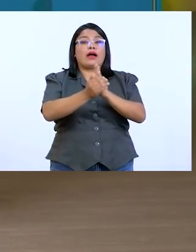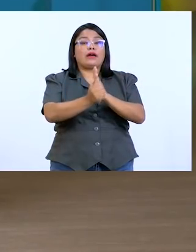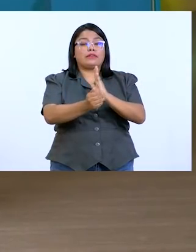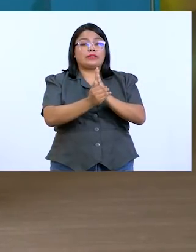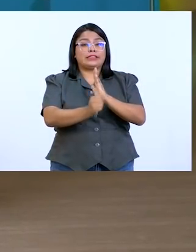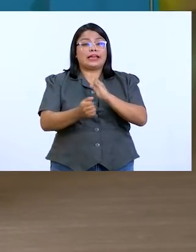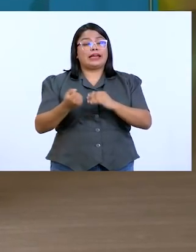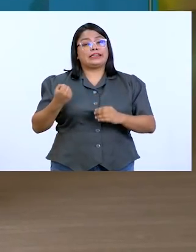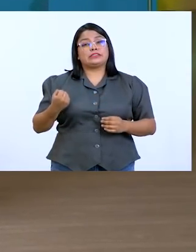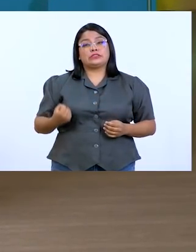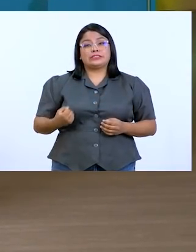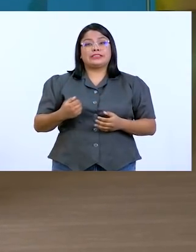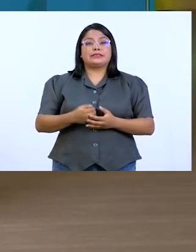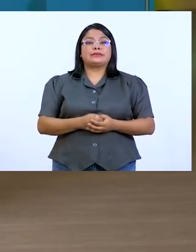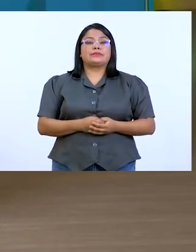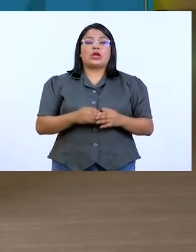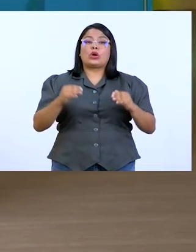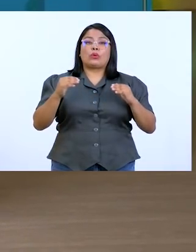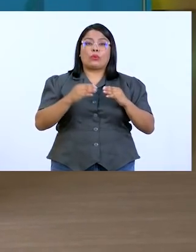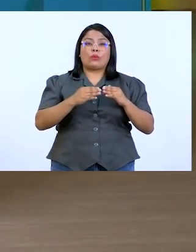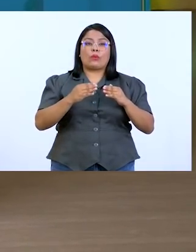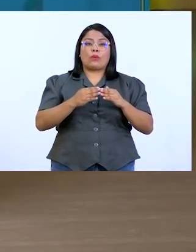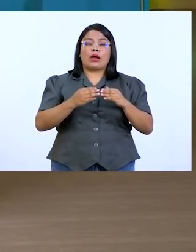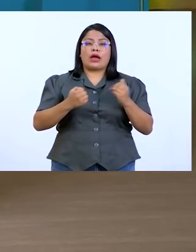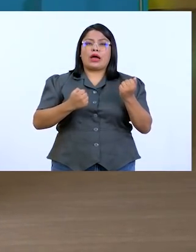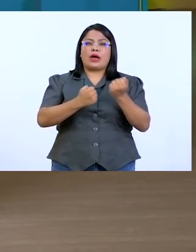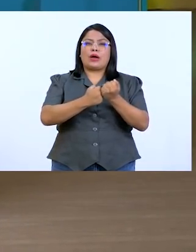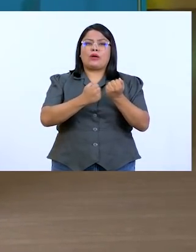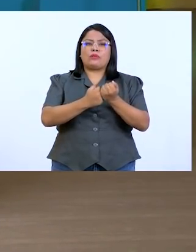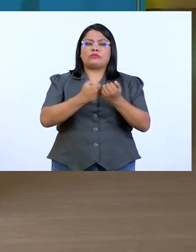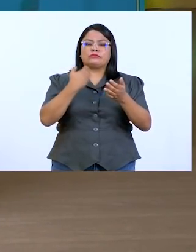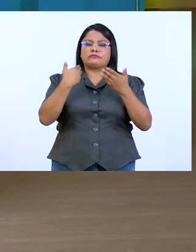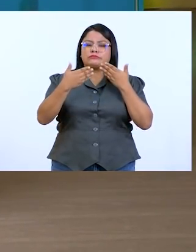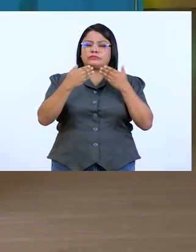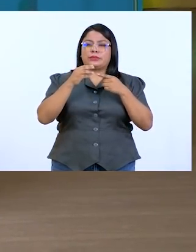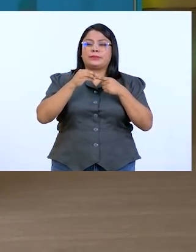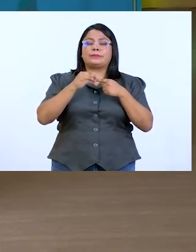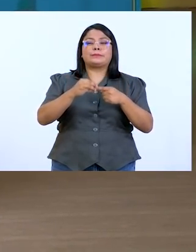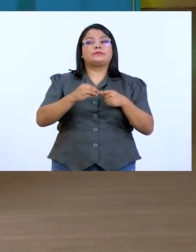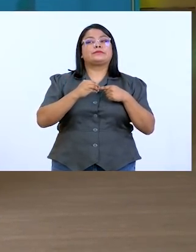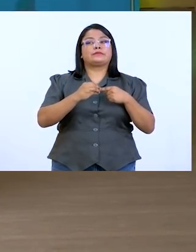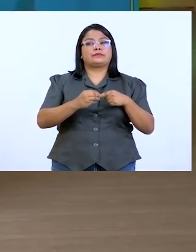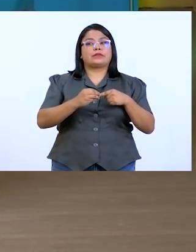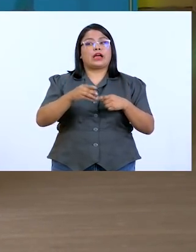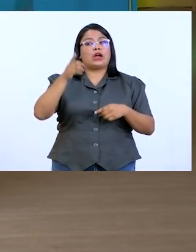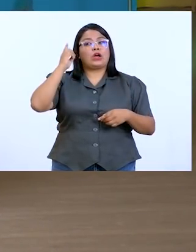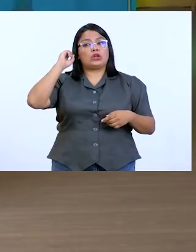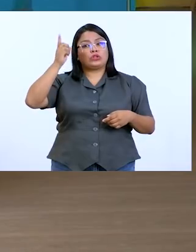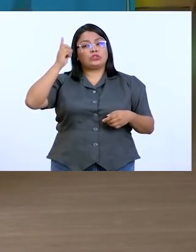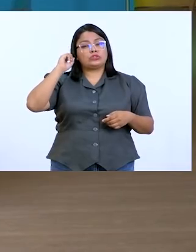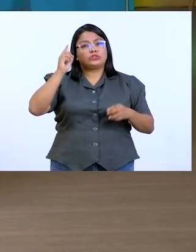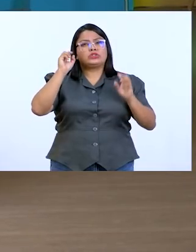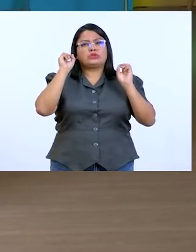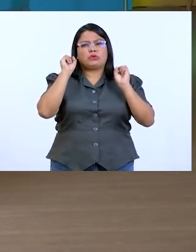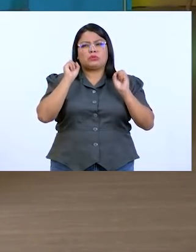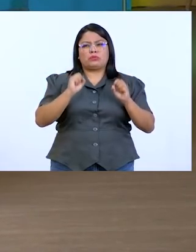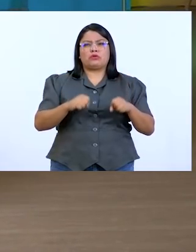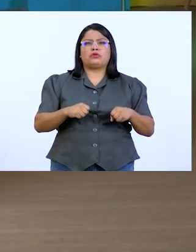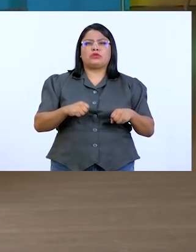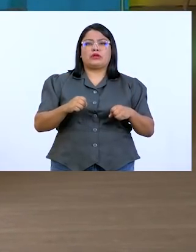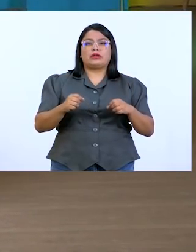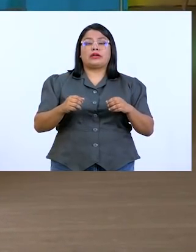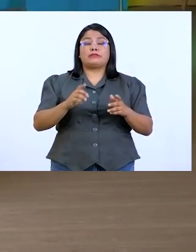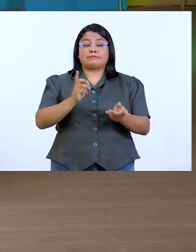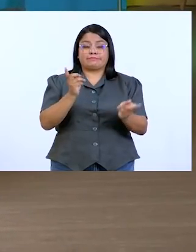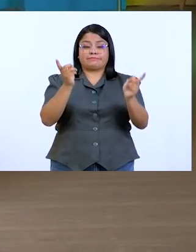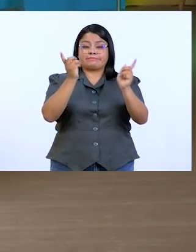las habilidades en el estudiantado. Además, proporciona orientaciones específicas a los docentes para que